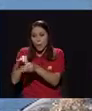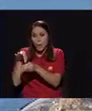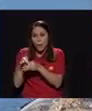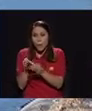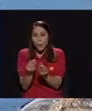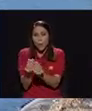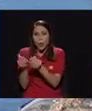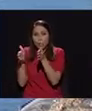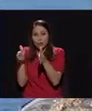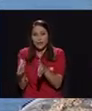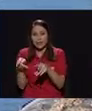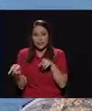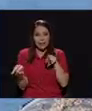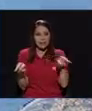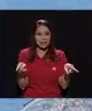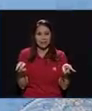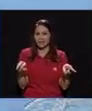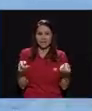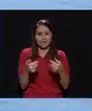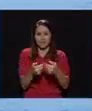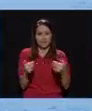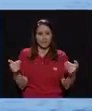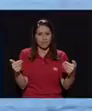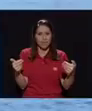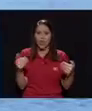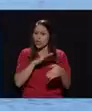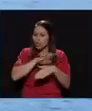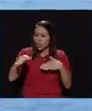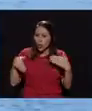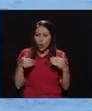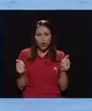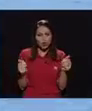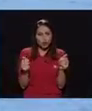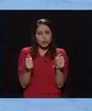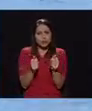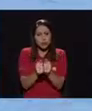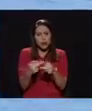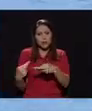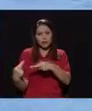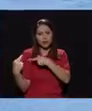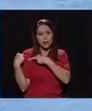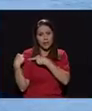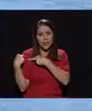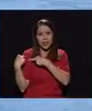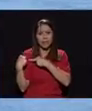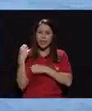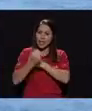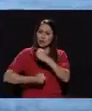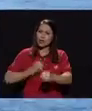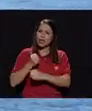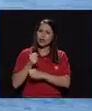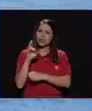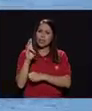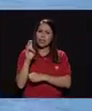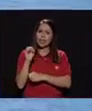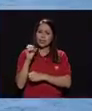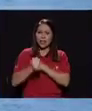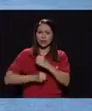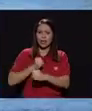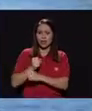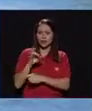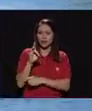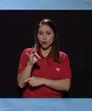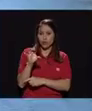que todos tenemos una responsabilidad. Costa Rica en los 70 y en los 80